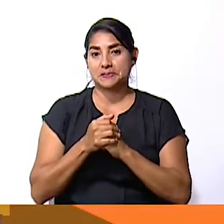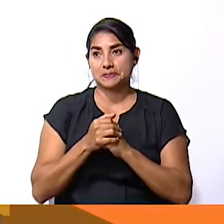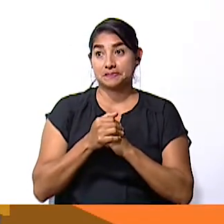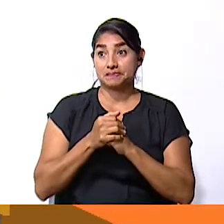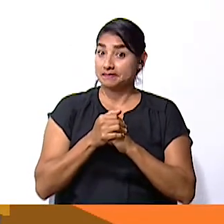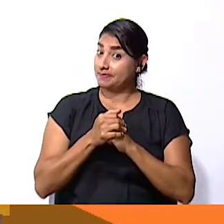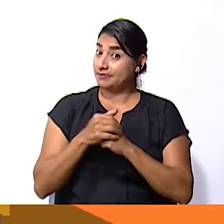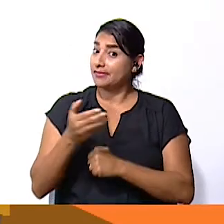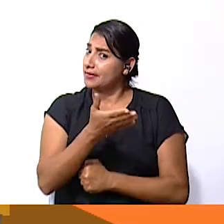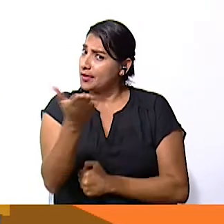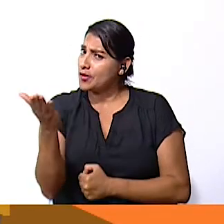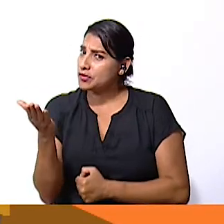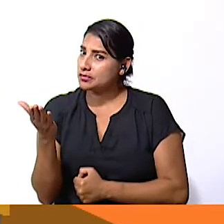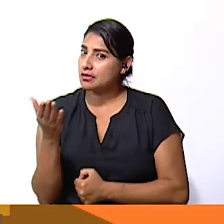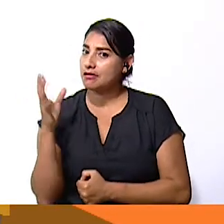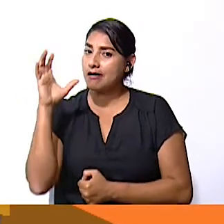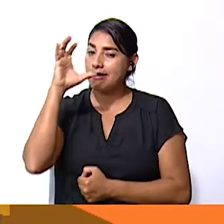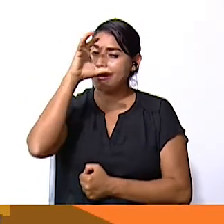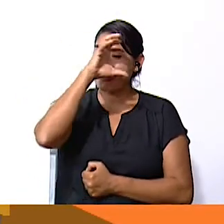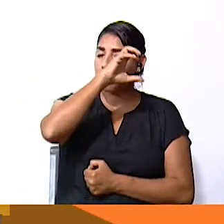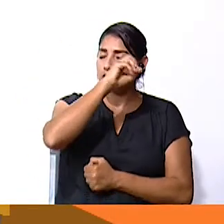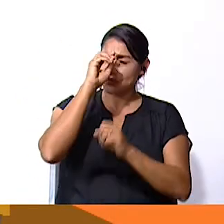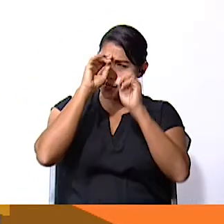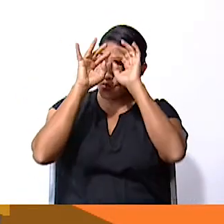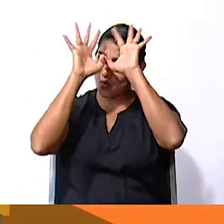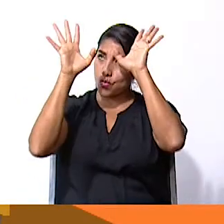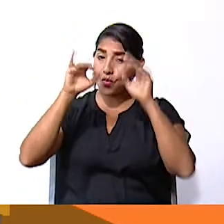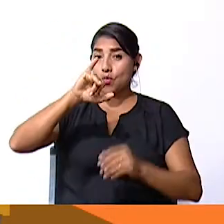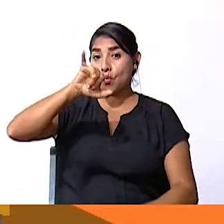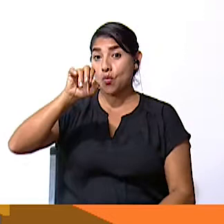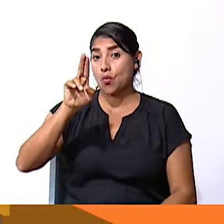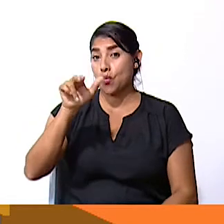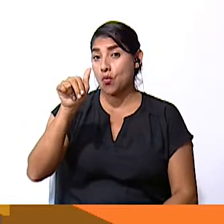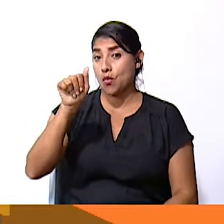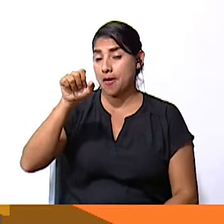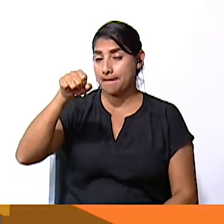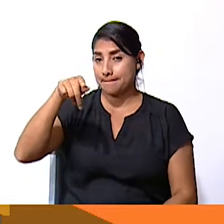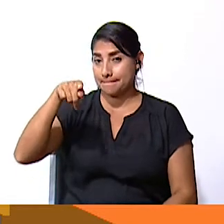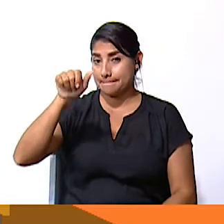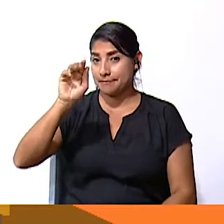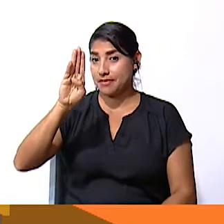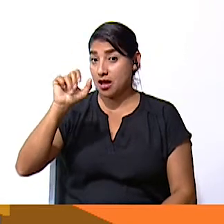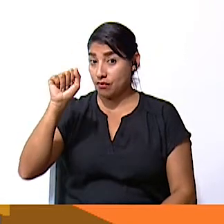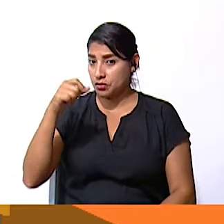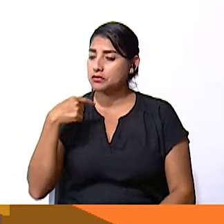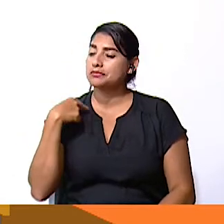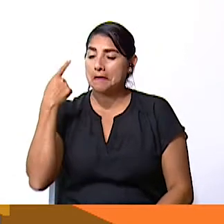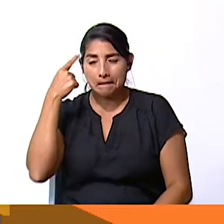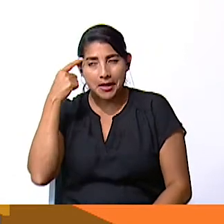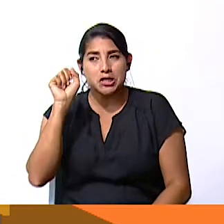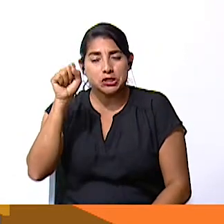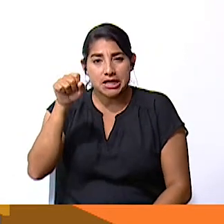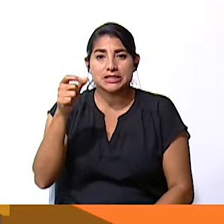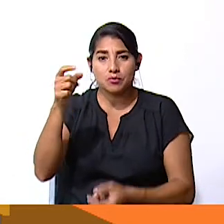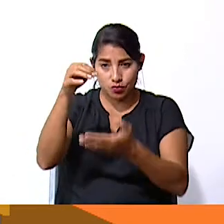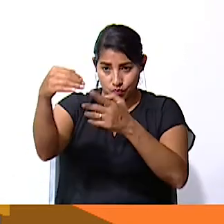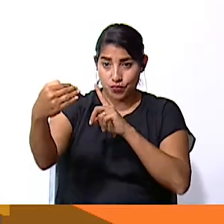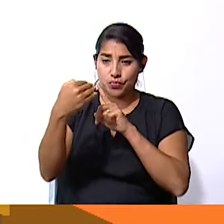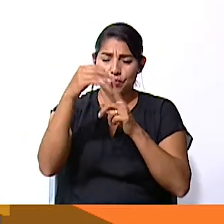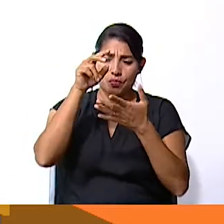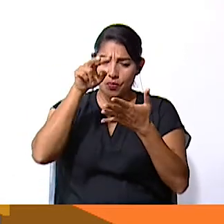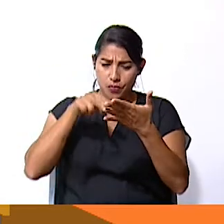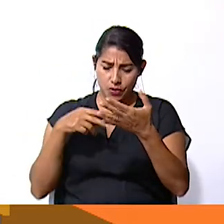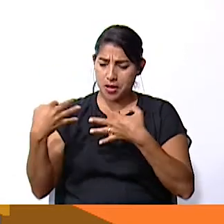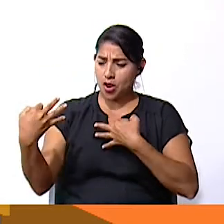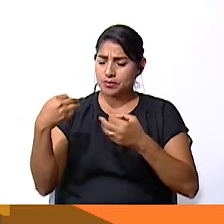¿Y ustedes lograron imaginarse a Juan Pablo? Yo creo que sí, porque ese texto lo